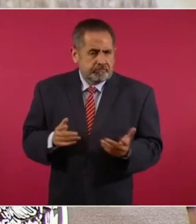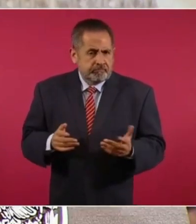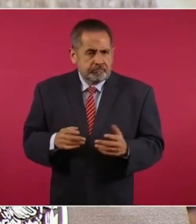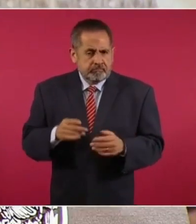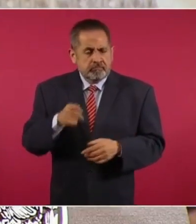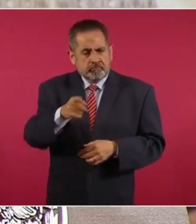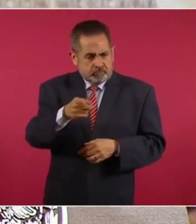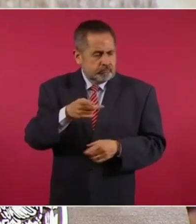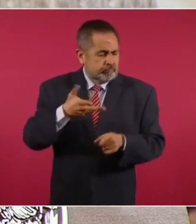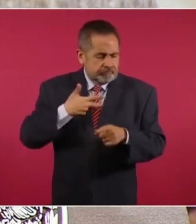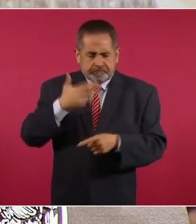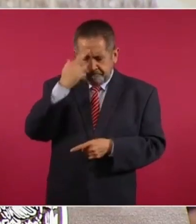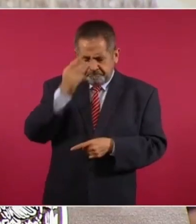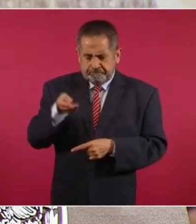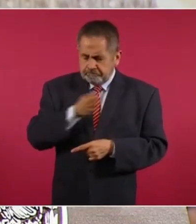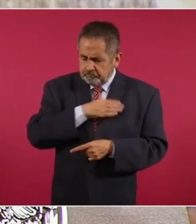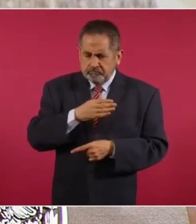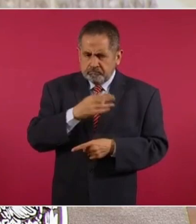noble y justa.